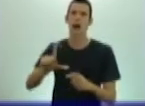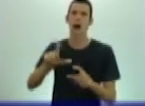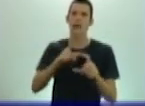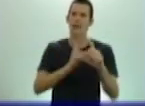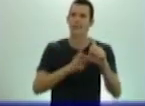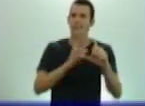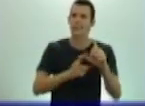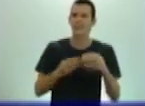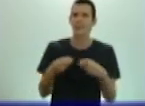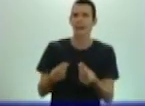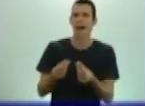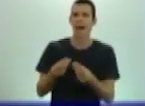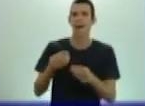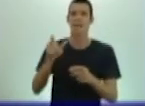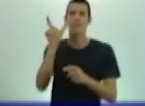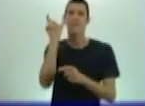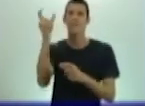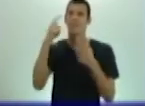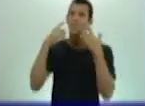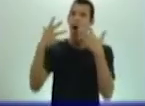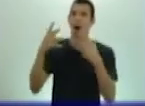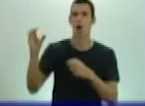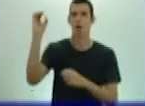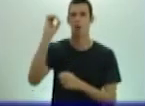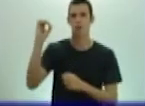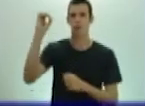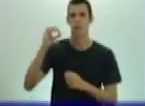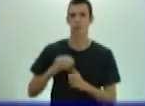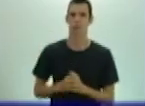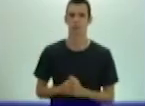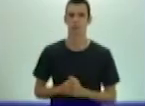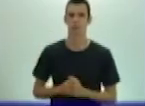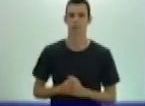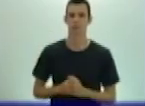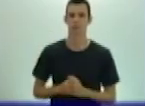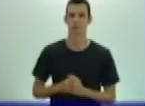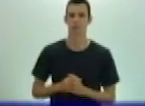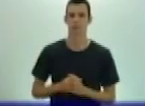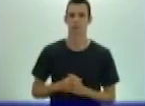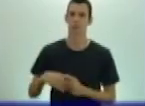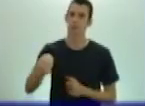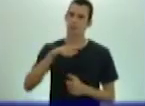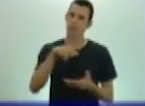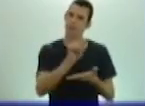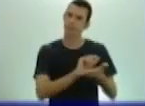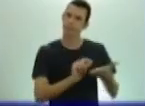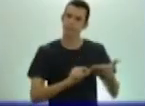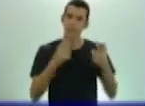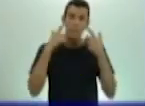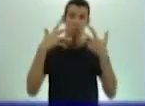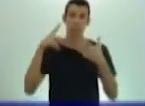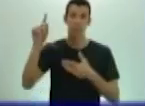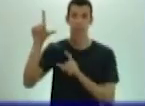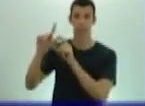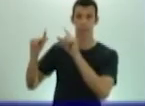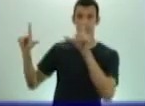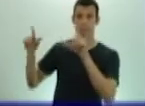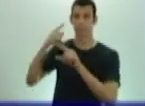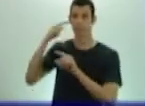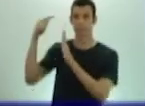también dictada posteriormente con la revolución. Le pido a los de unos minutos para que anoten en sus libretas estas medidas.